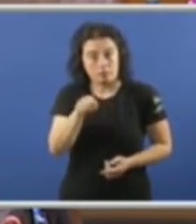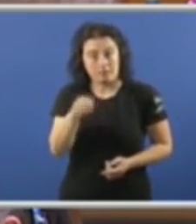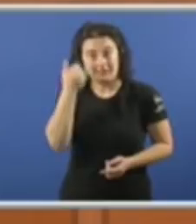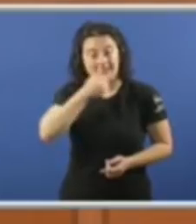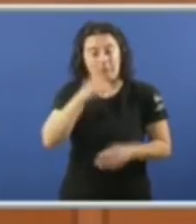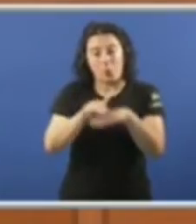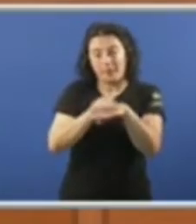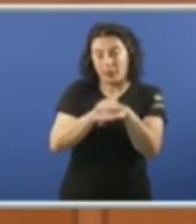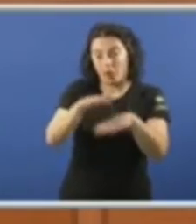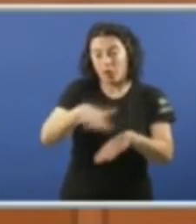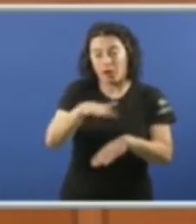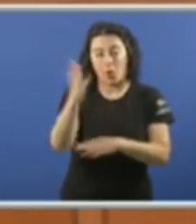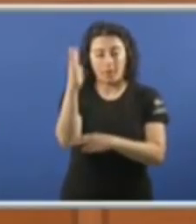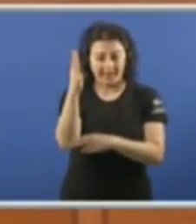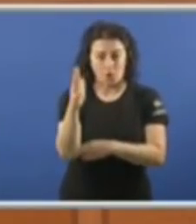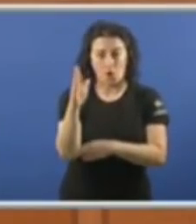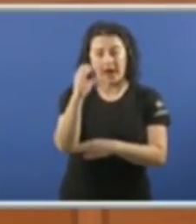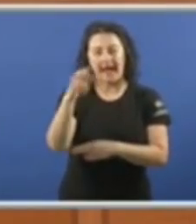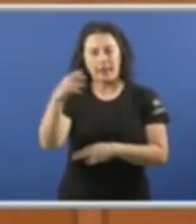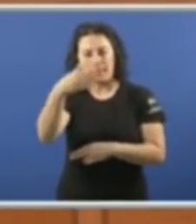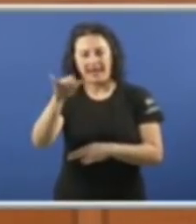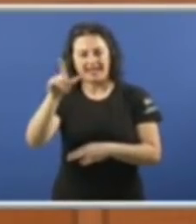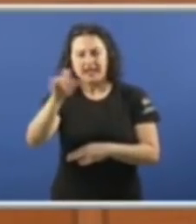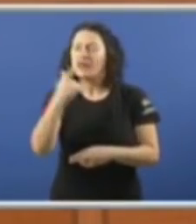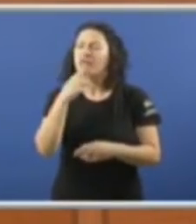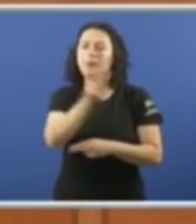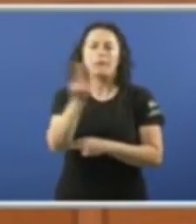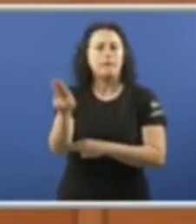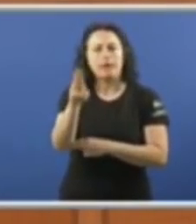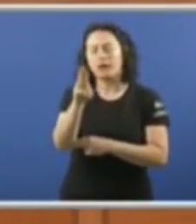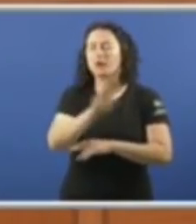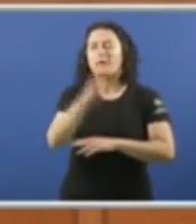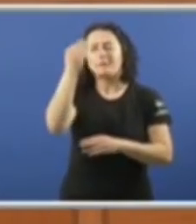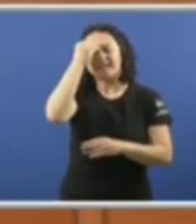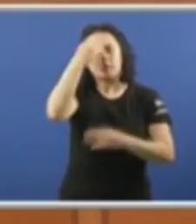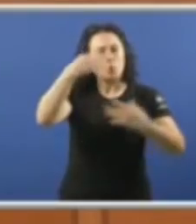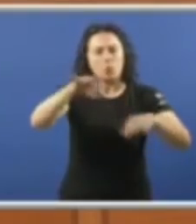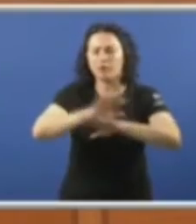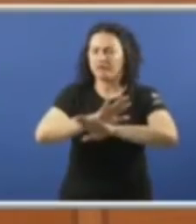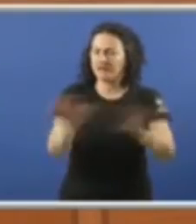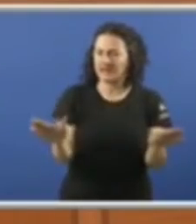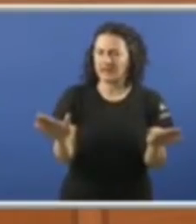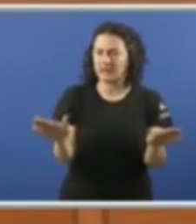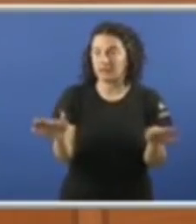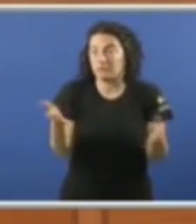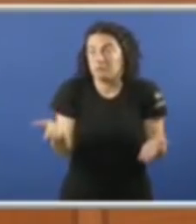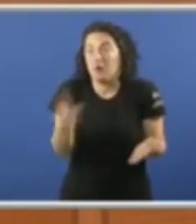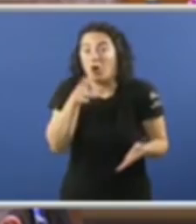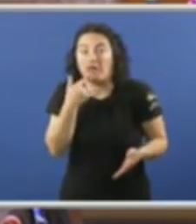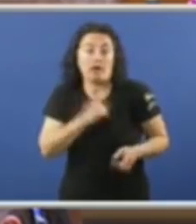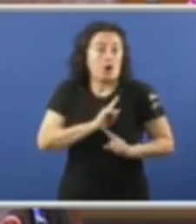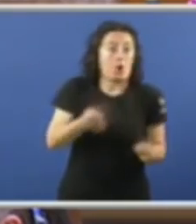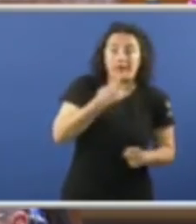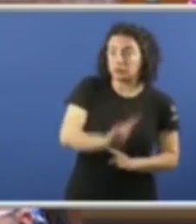do perdón na Carballeira do Pino, dixo exactamente que o PP abandonaba o pensamento único en transixencia. En fin, se ahora tamén se desdí,